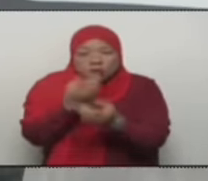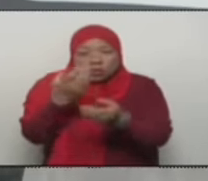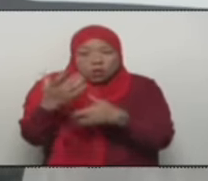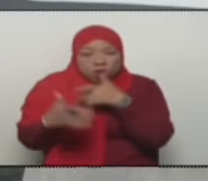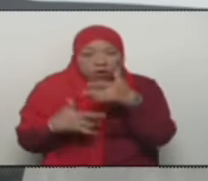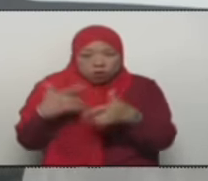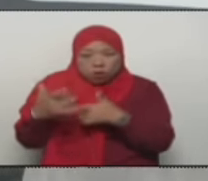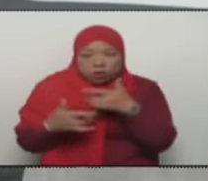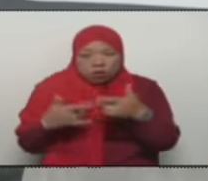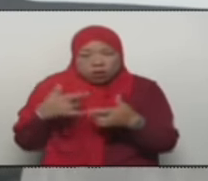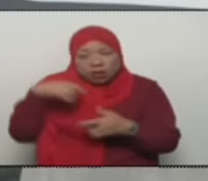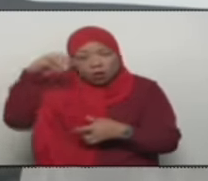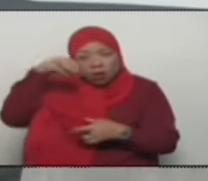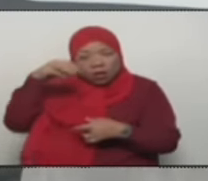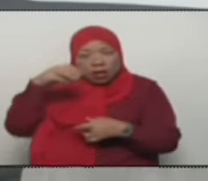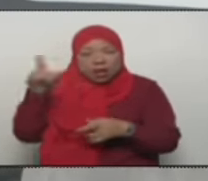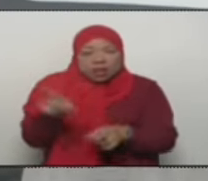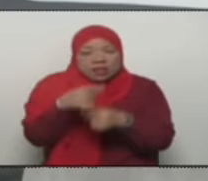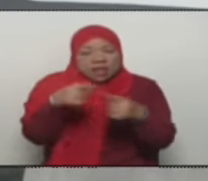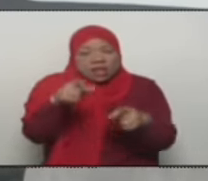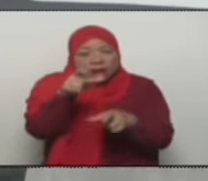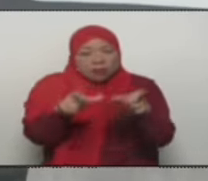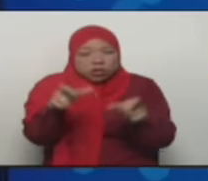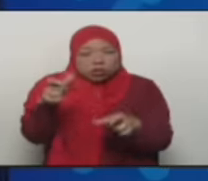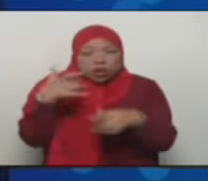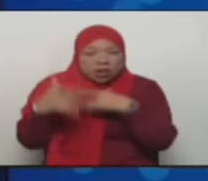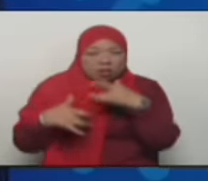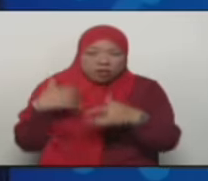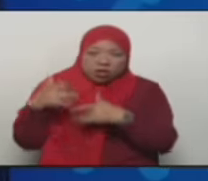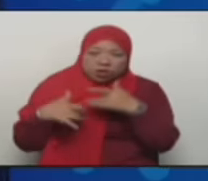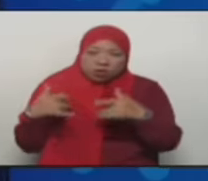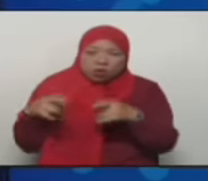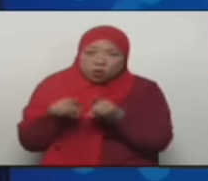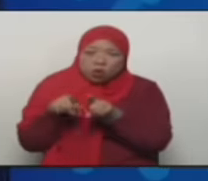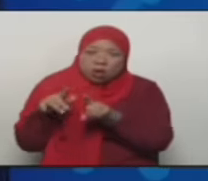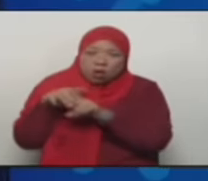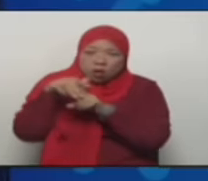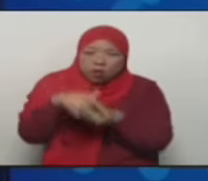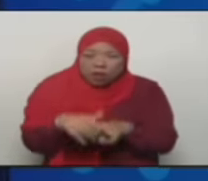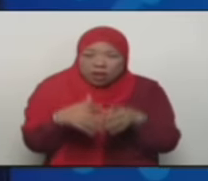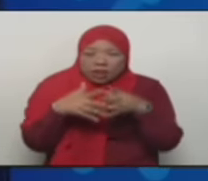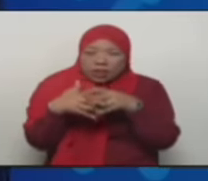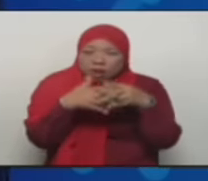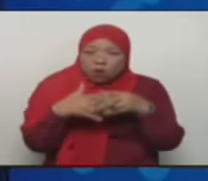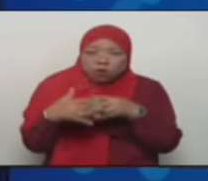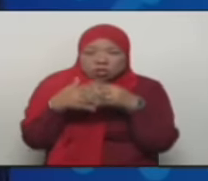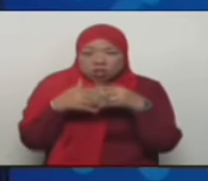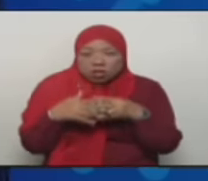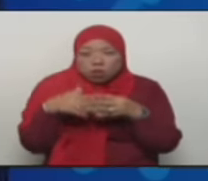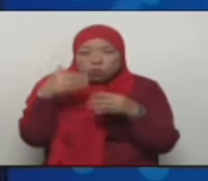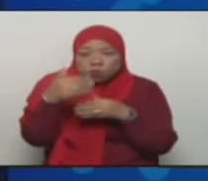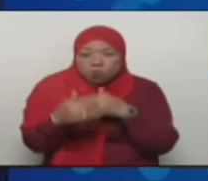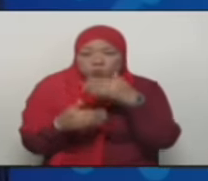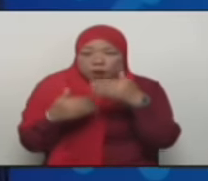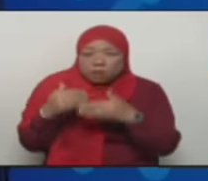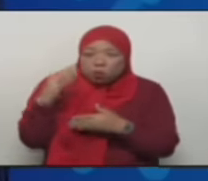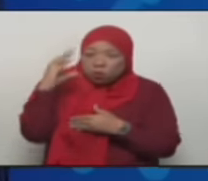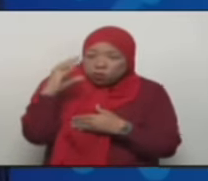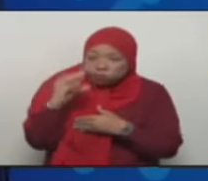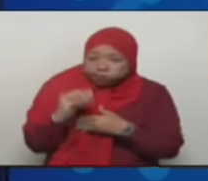como el maestro de la orquesta. Pero como es un imperio en decadencia, entonces no son